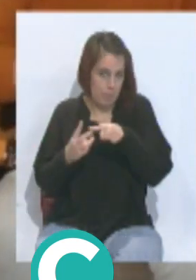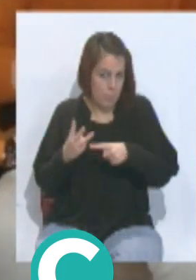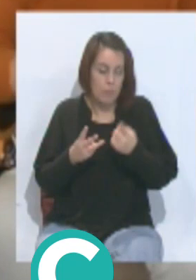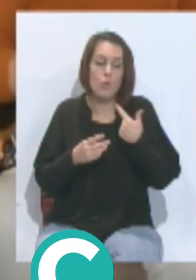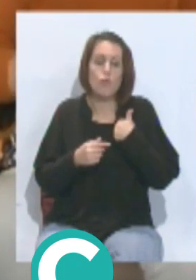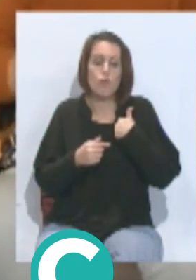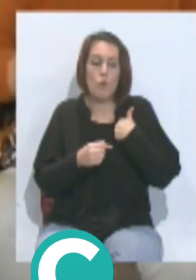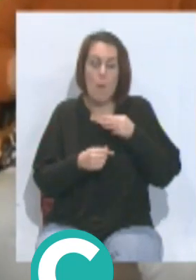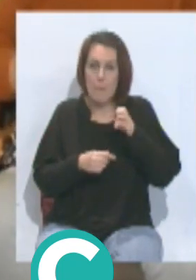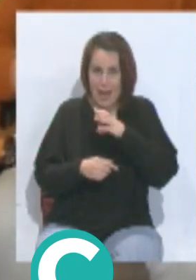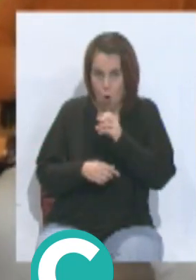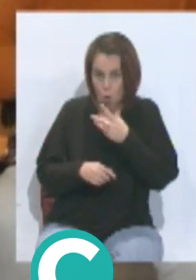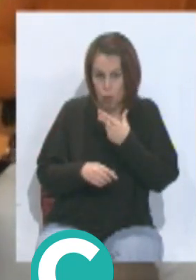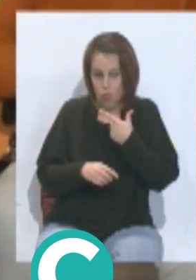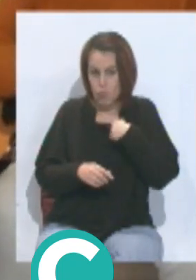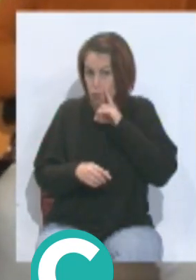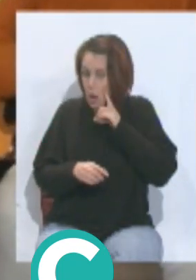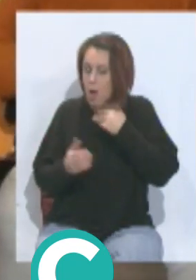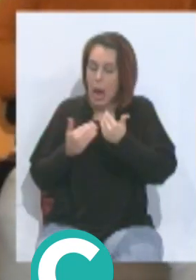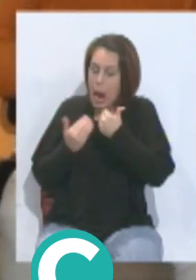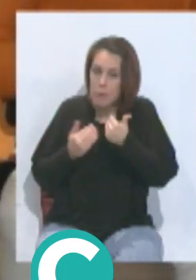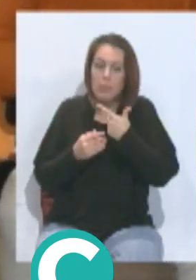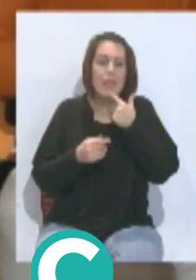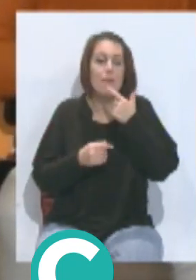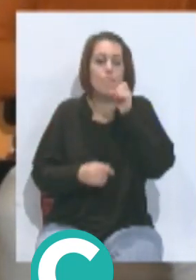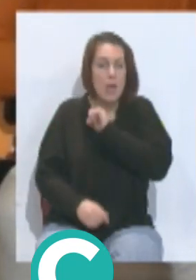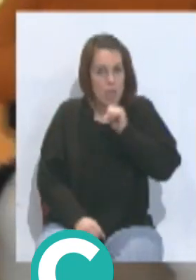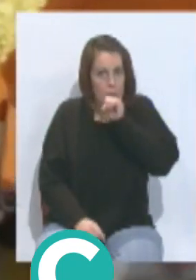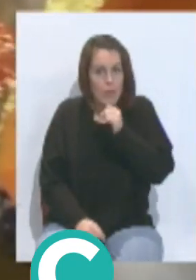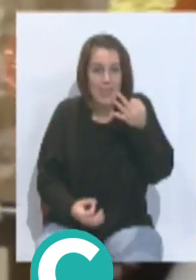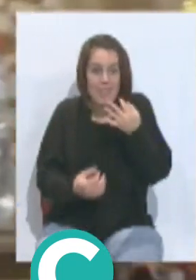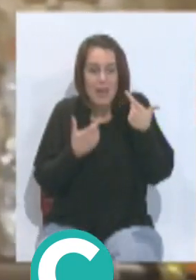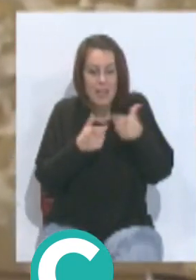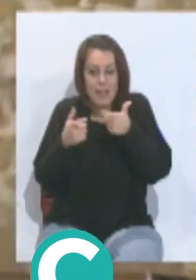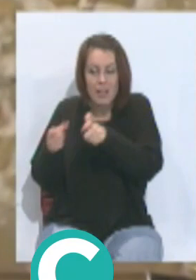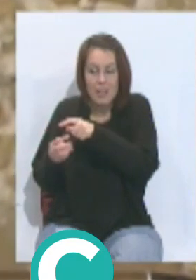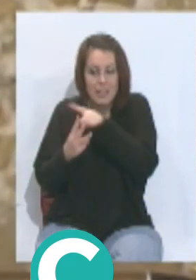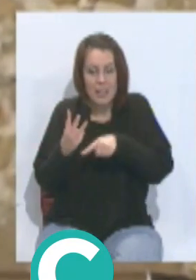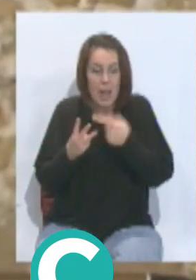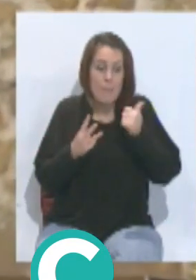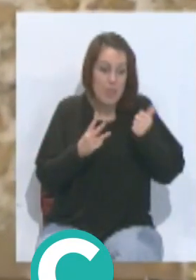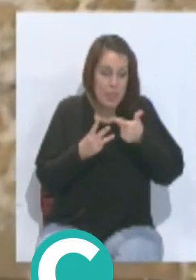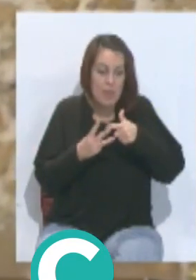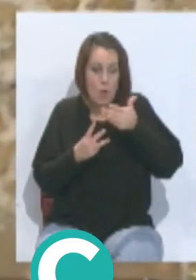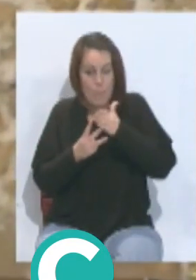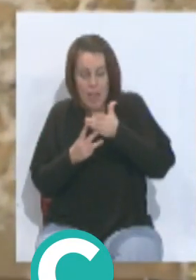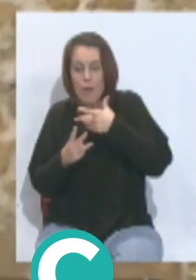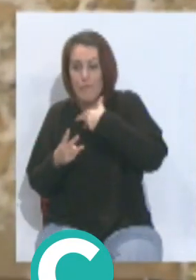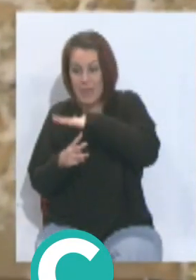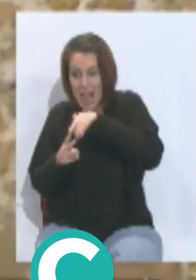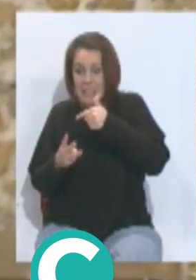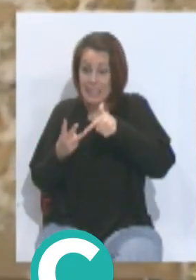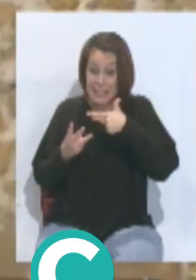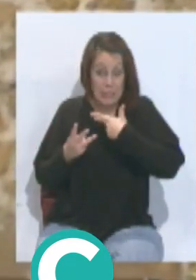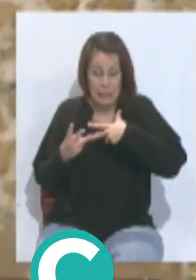muchas conversaciones con Paco Rosado de esto y coincidíamos en que el paso doble, Mario, son tres partes: principio, trillo y final. Si el final no te